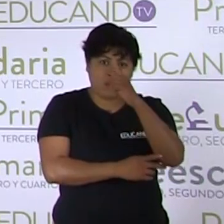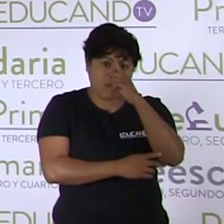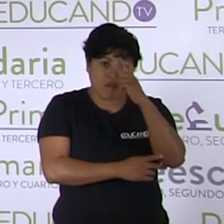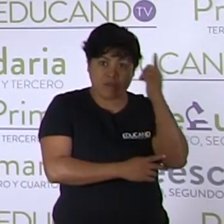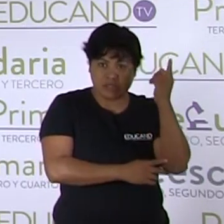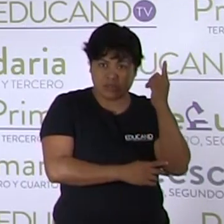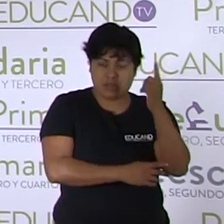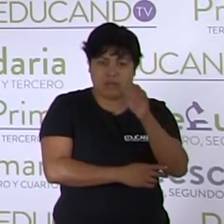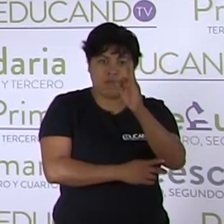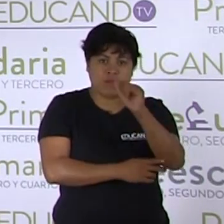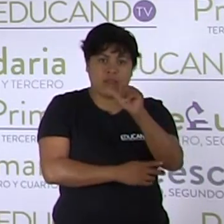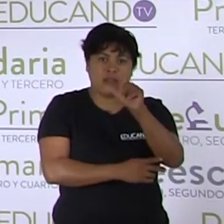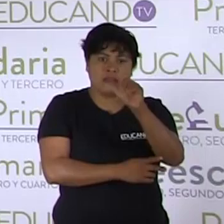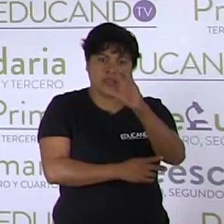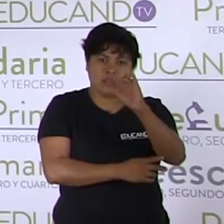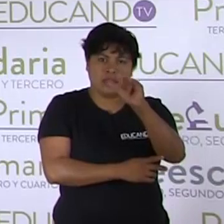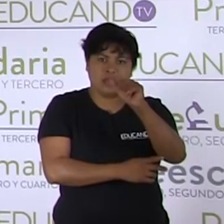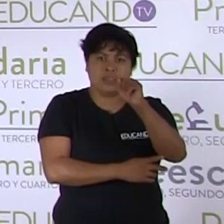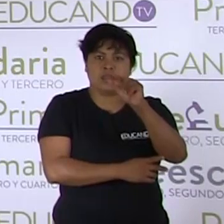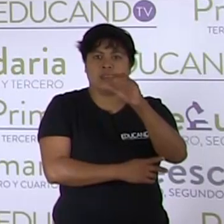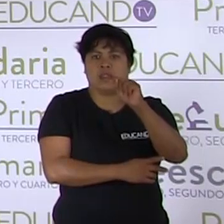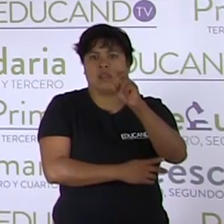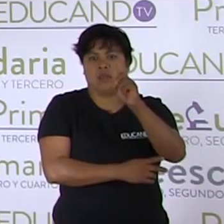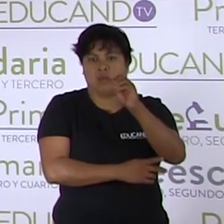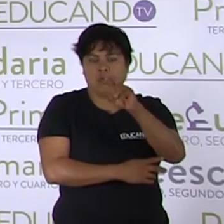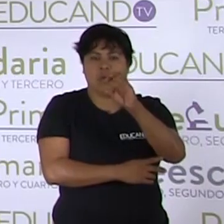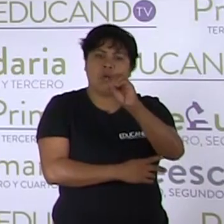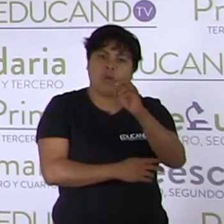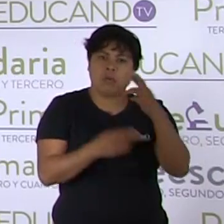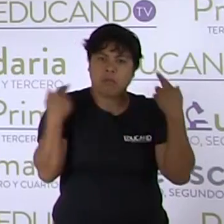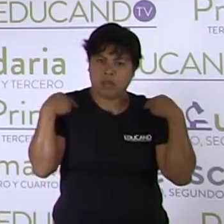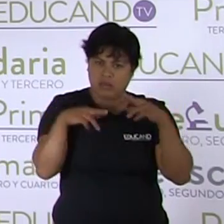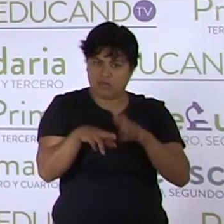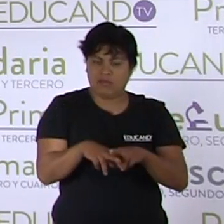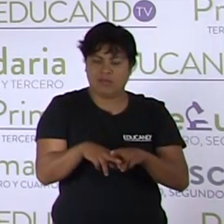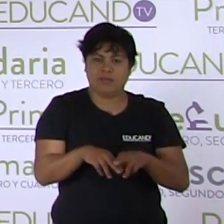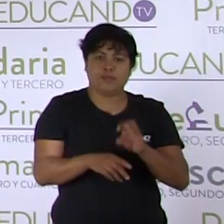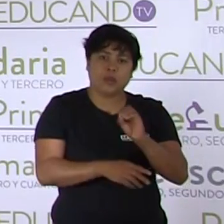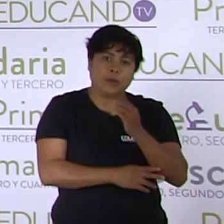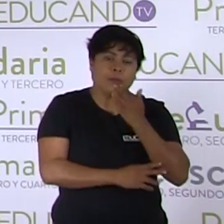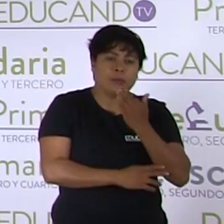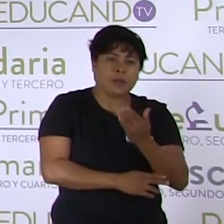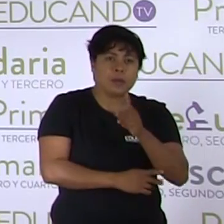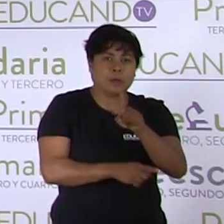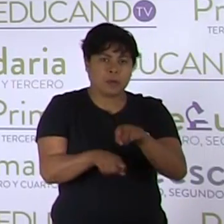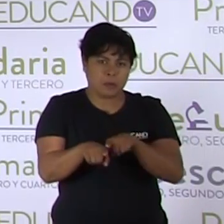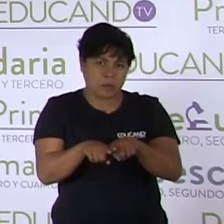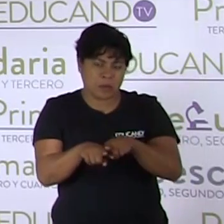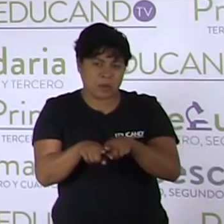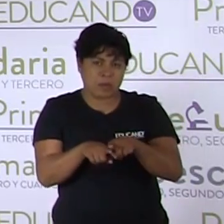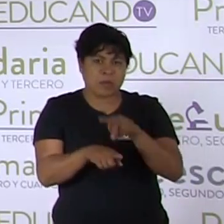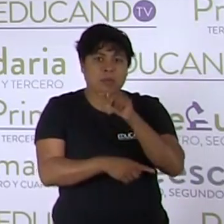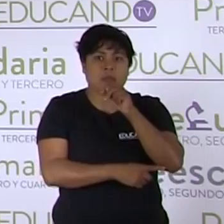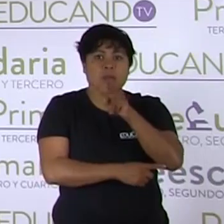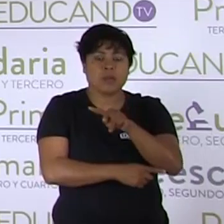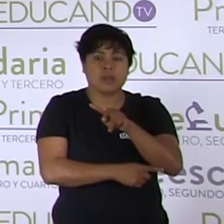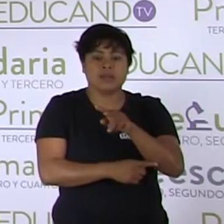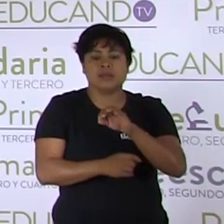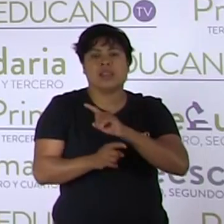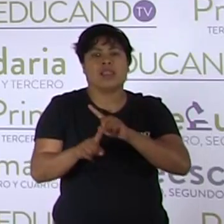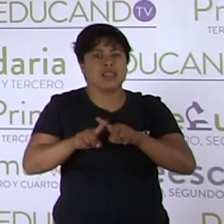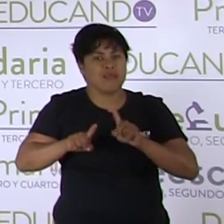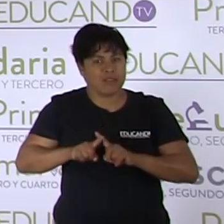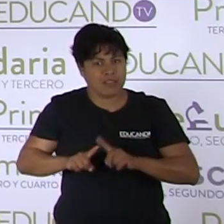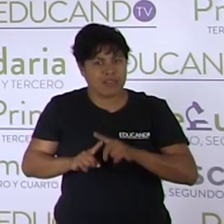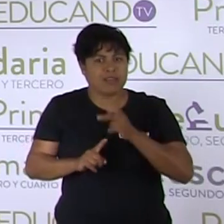facilitador o maestro. O bien a un hermano también se conjuga con